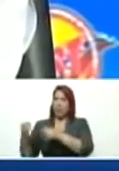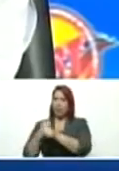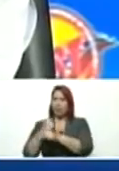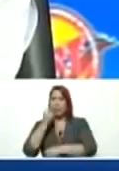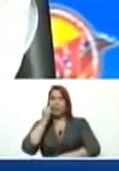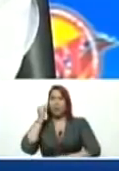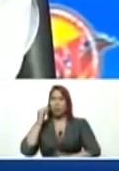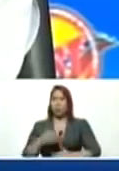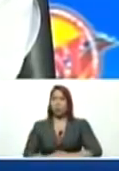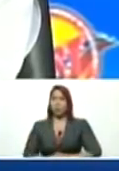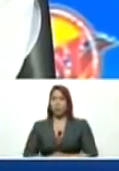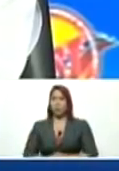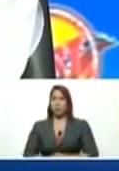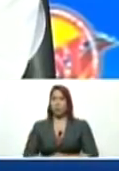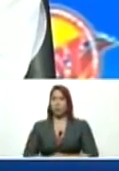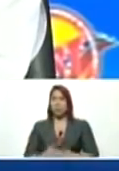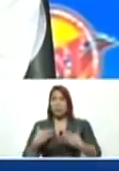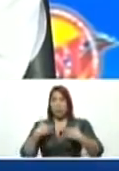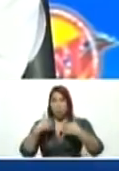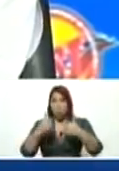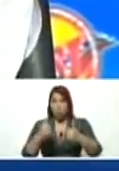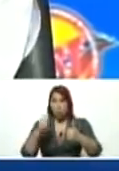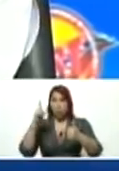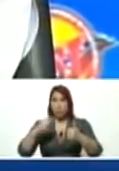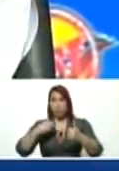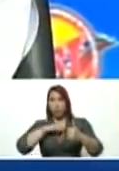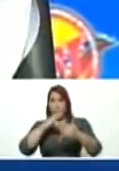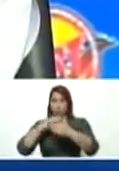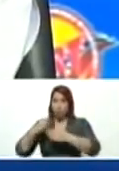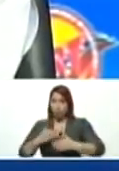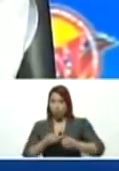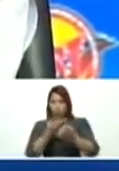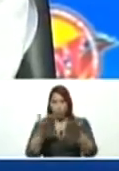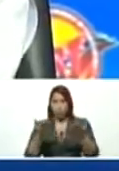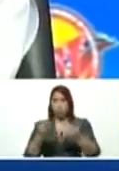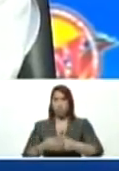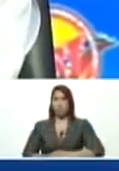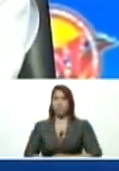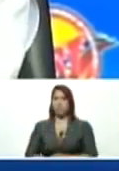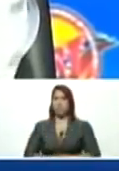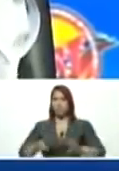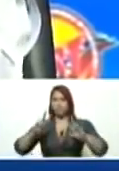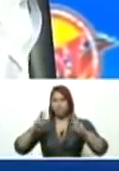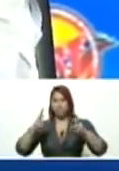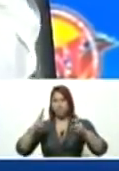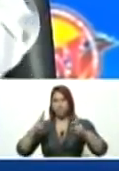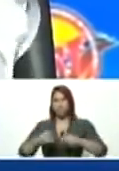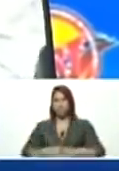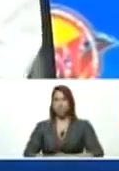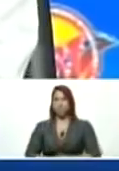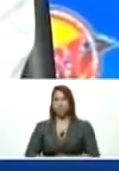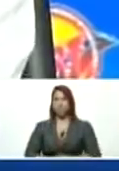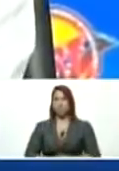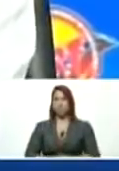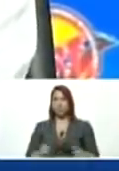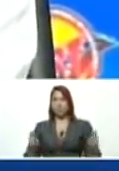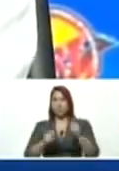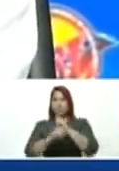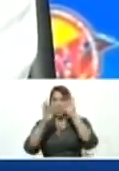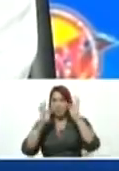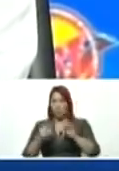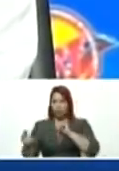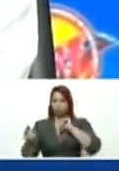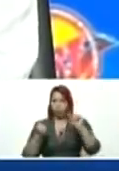trabajadoras el concepto de la salud nosotros compartimos con ustedes plenamente ese tema de modificar las formas de